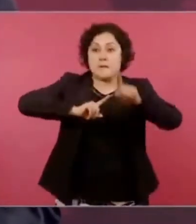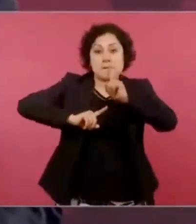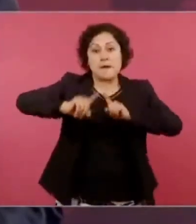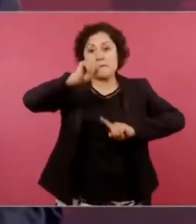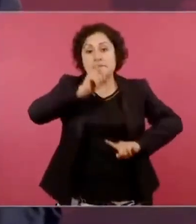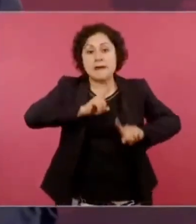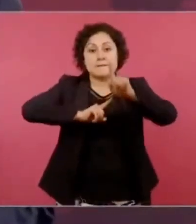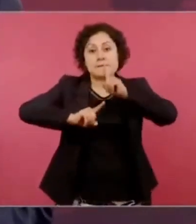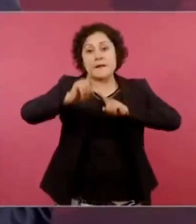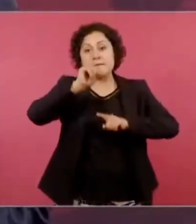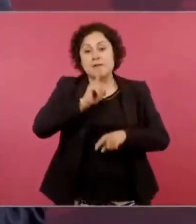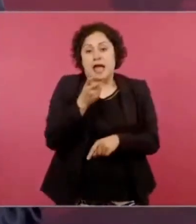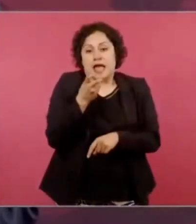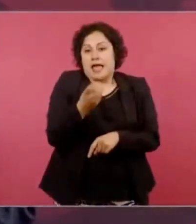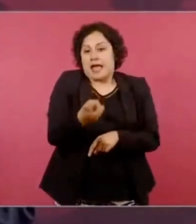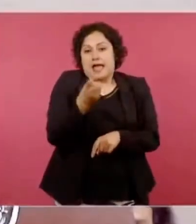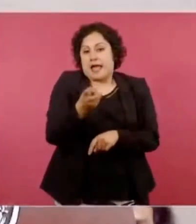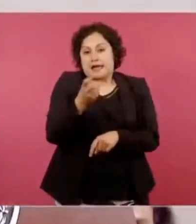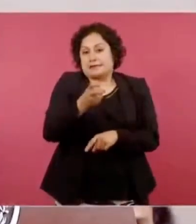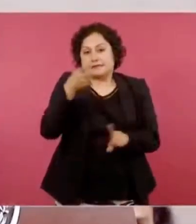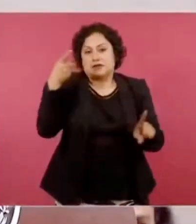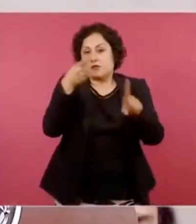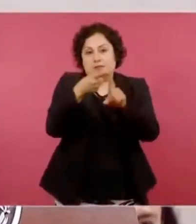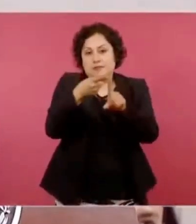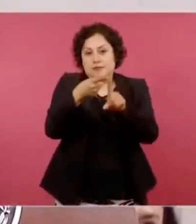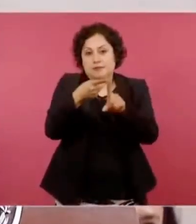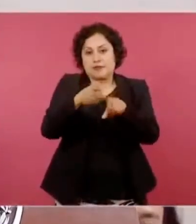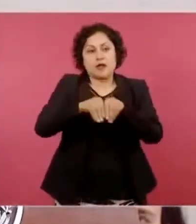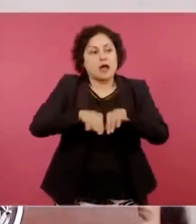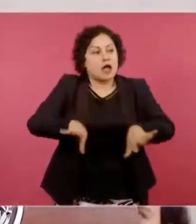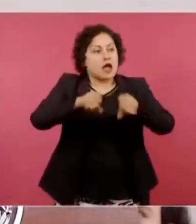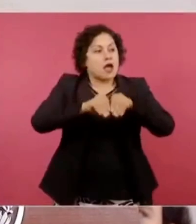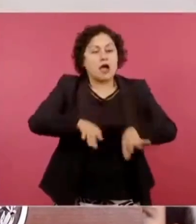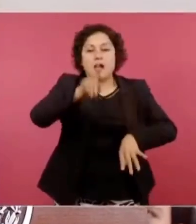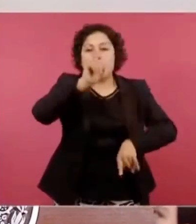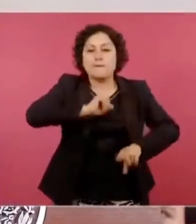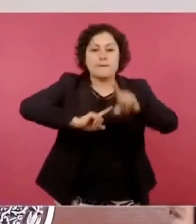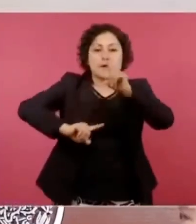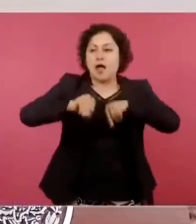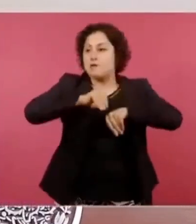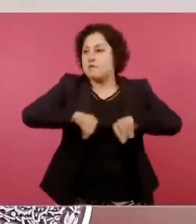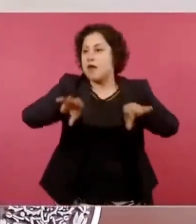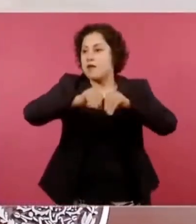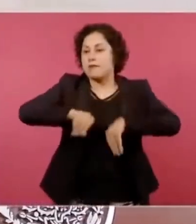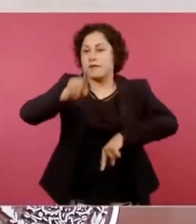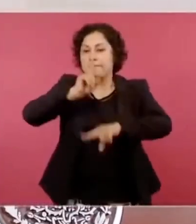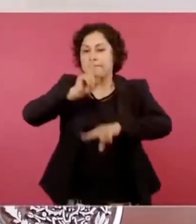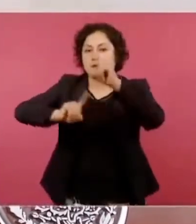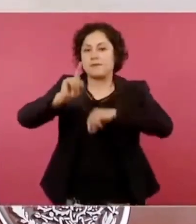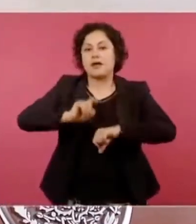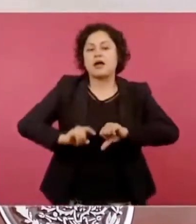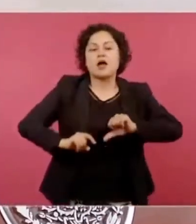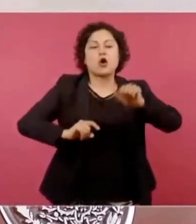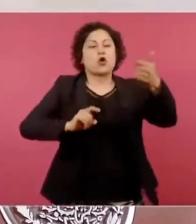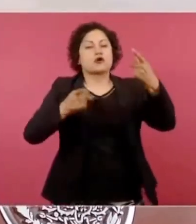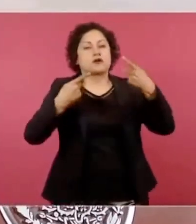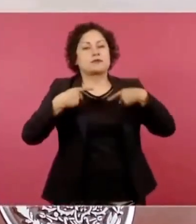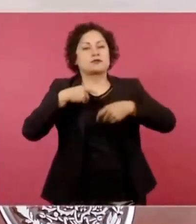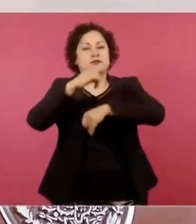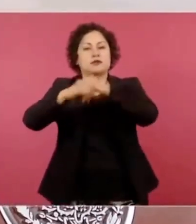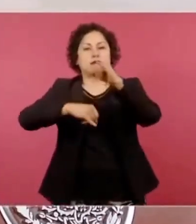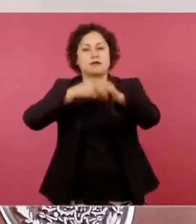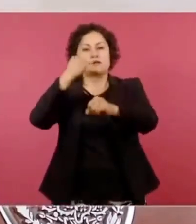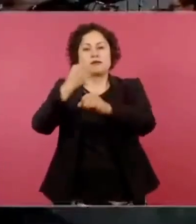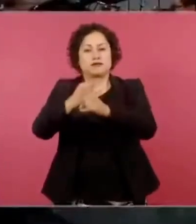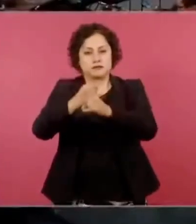La estrategia es mentir, mentir, mentir. Y otro intelectual, ¿no?, internacionalista,